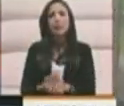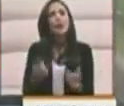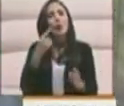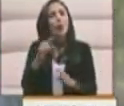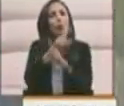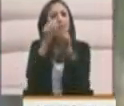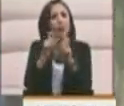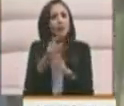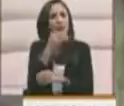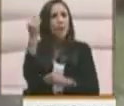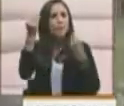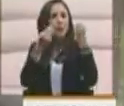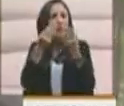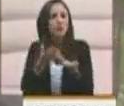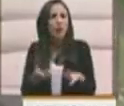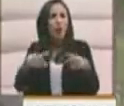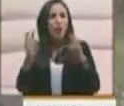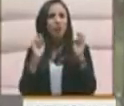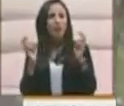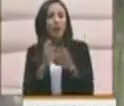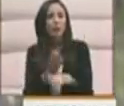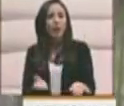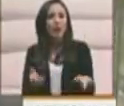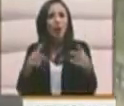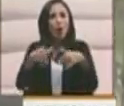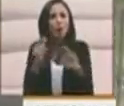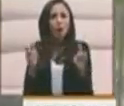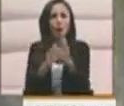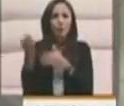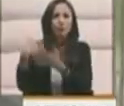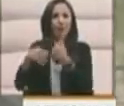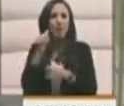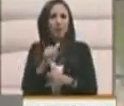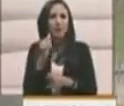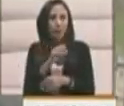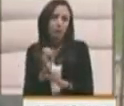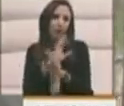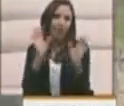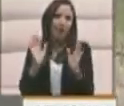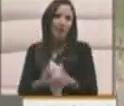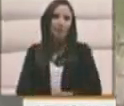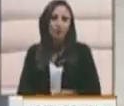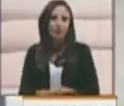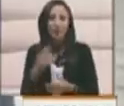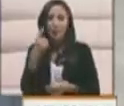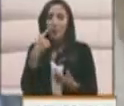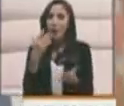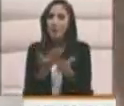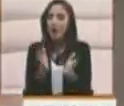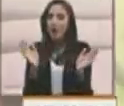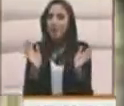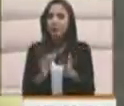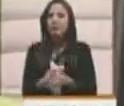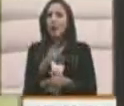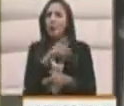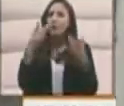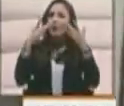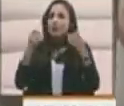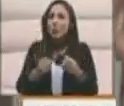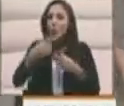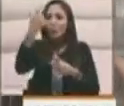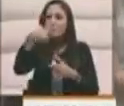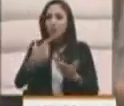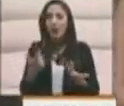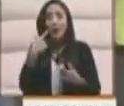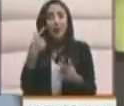tema de los hechos que sucedieron el día sábado? Claro, hay que tocarlo, a lo mejor se toca, vamos a ver. ¿Está seguro usted de lo que pasó? Hay